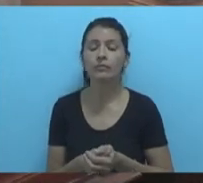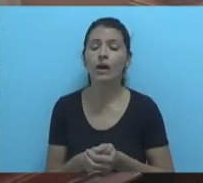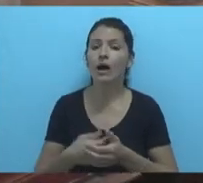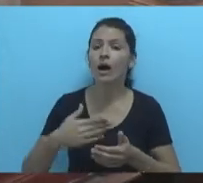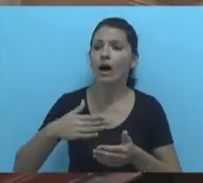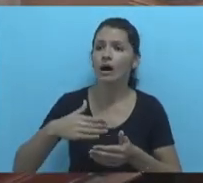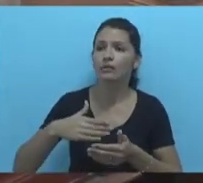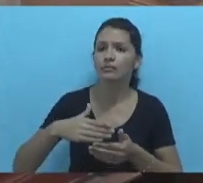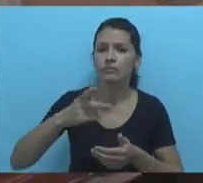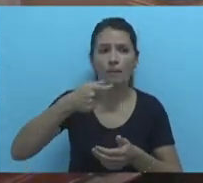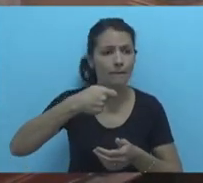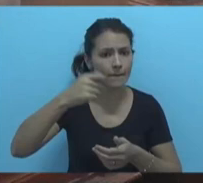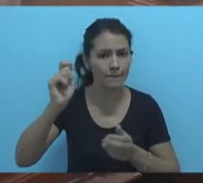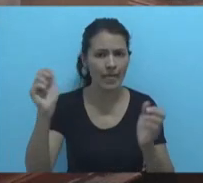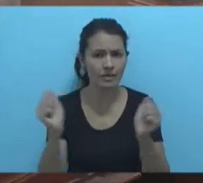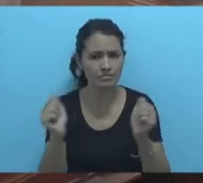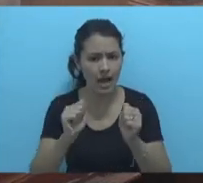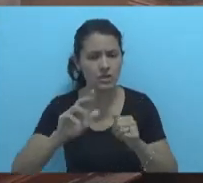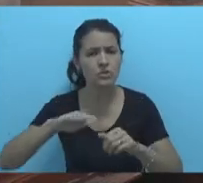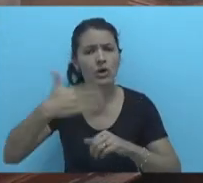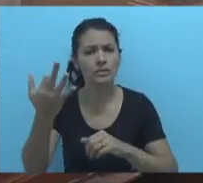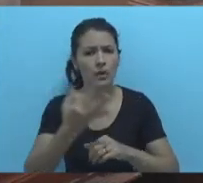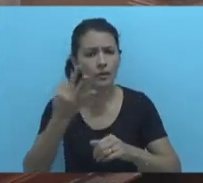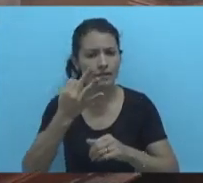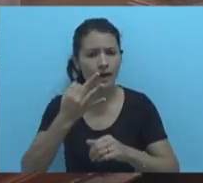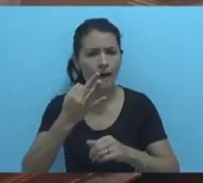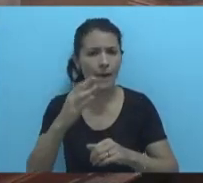seguridad privada, algo que también ya nos habíamos comentado el año pasado.